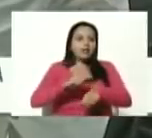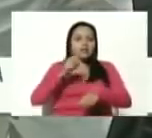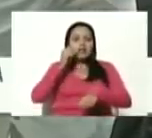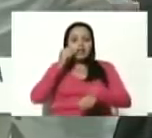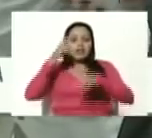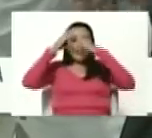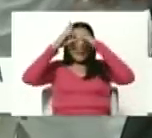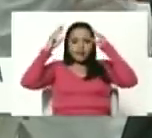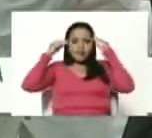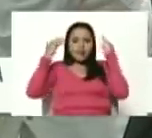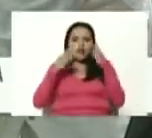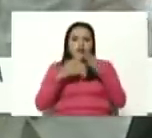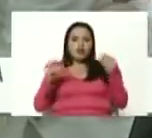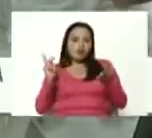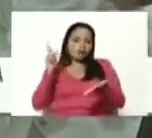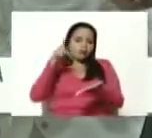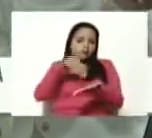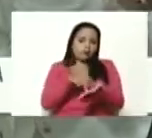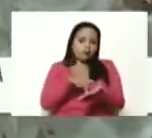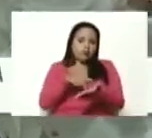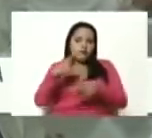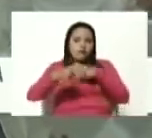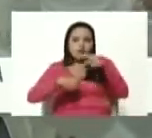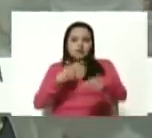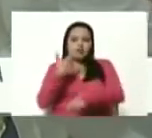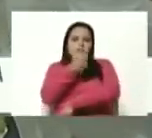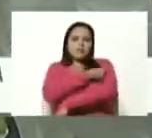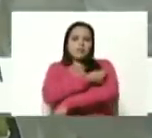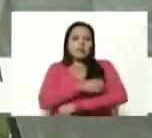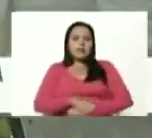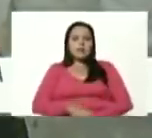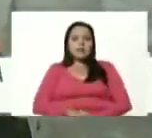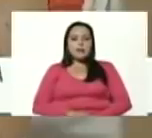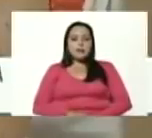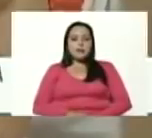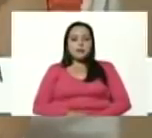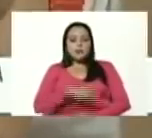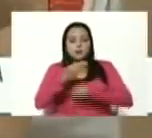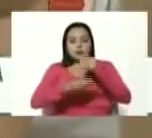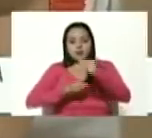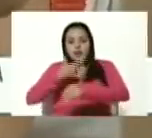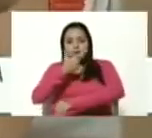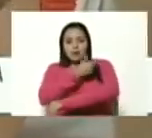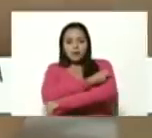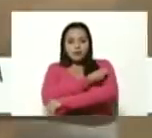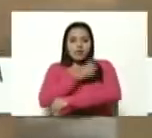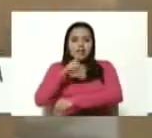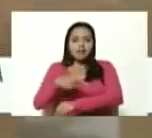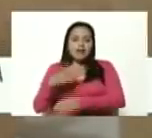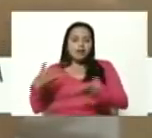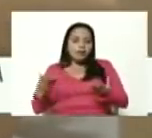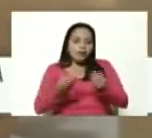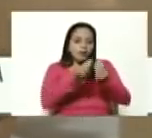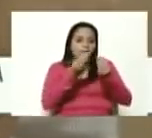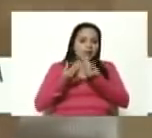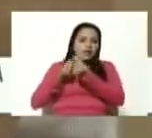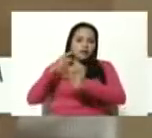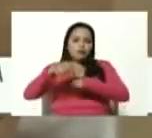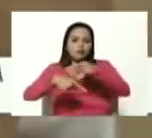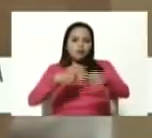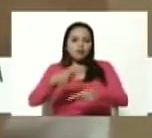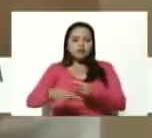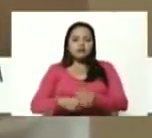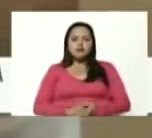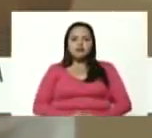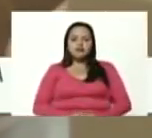enfermeras. Estamos acá en este proceso de vacunación con la aplicación B-Vacuna, escaneando y acompañando todo el proceso. Al